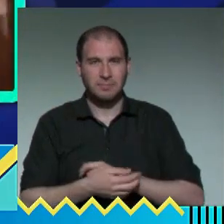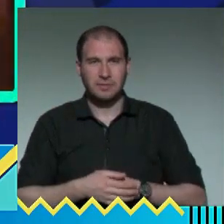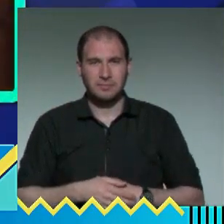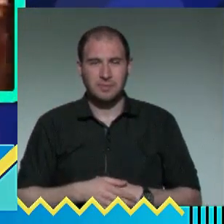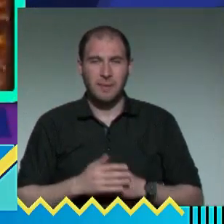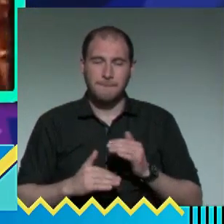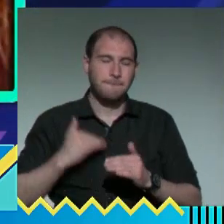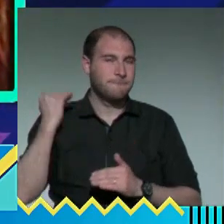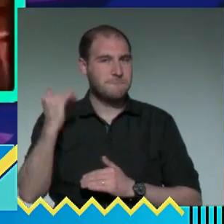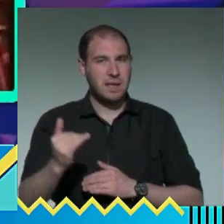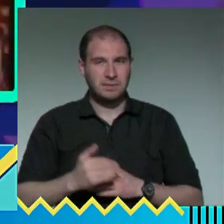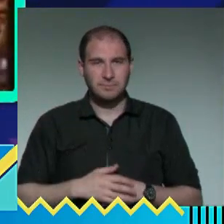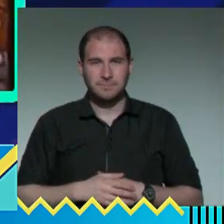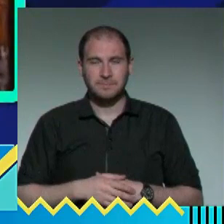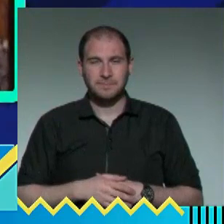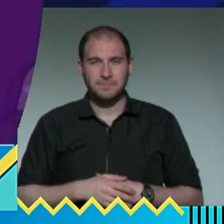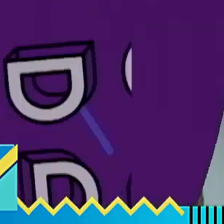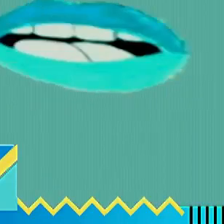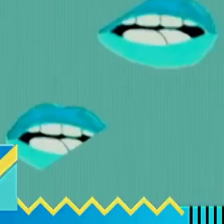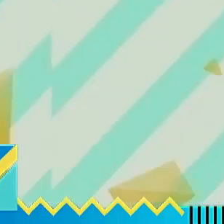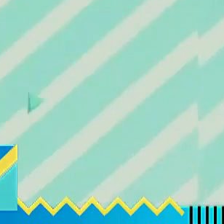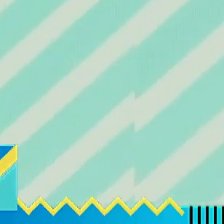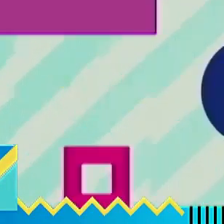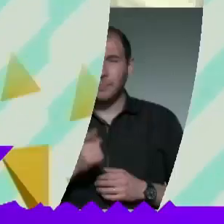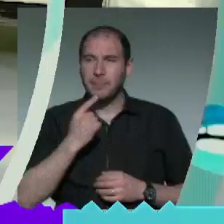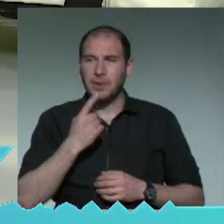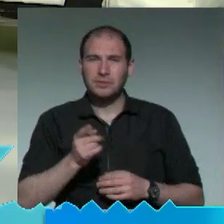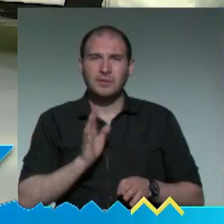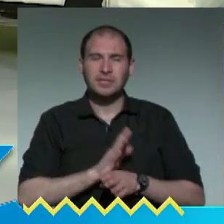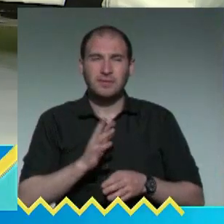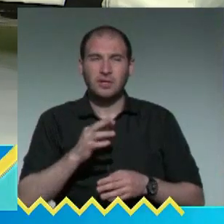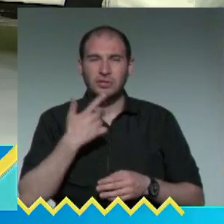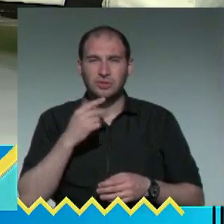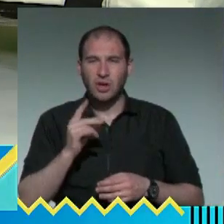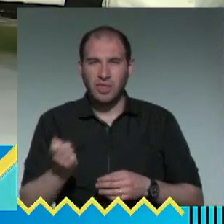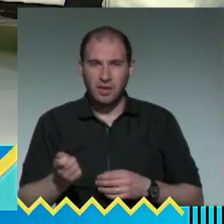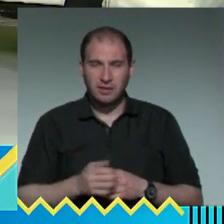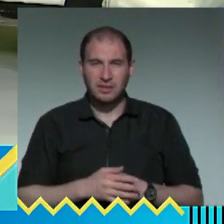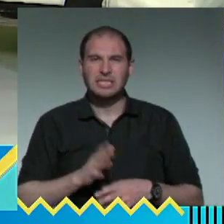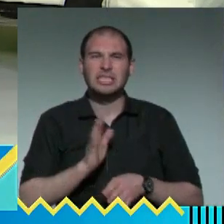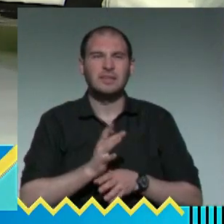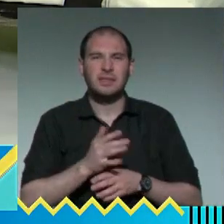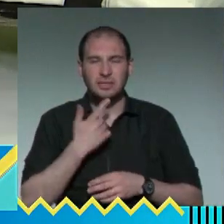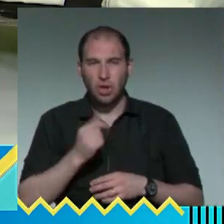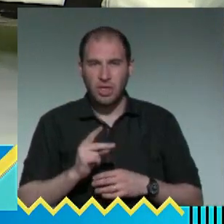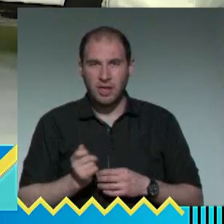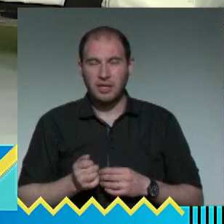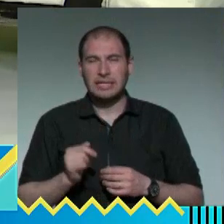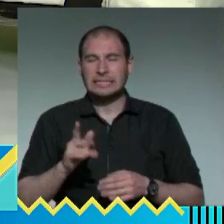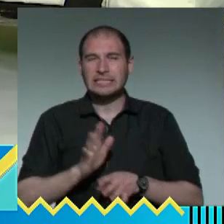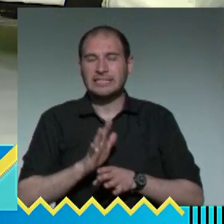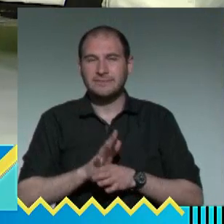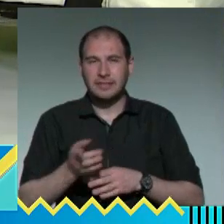y superó, digamos, todo lo... Bien. Ringo, ¿qué significó Soda en la historia de la música? ¿Qué significa en realidad? Para mí Soda